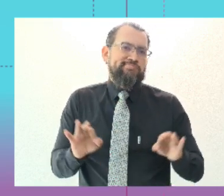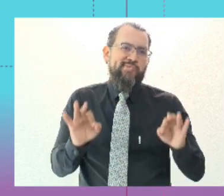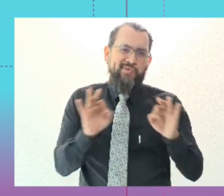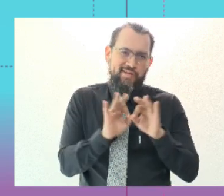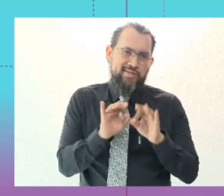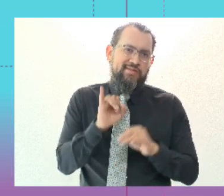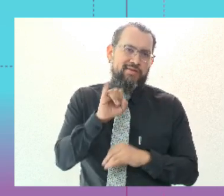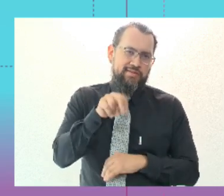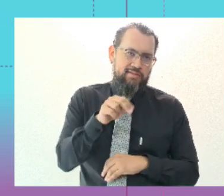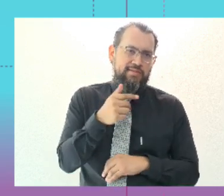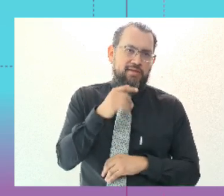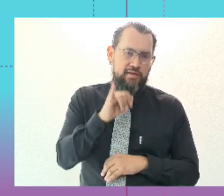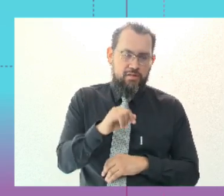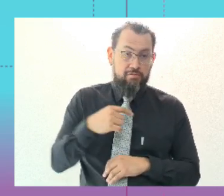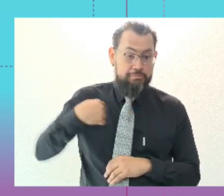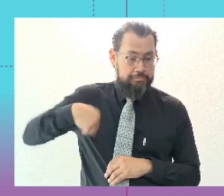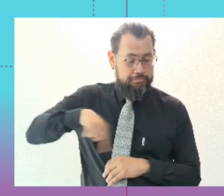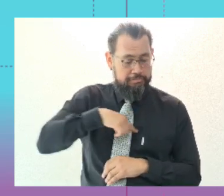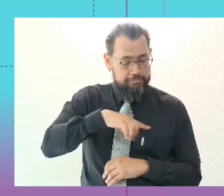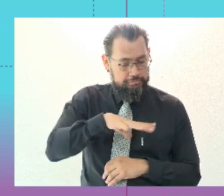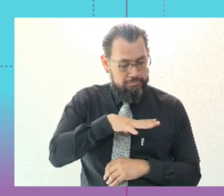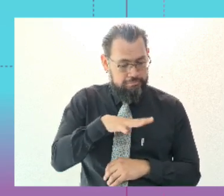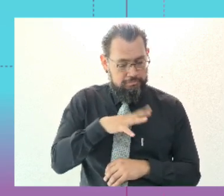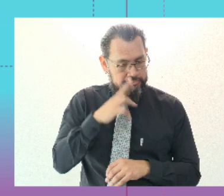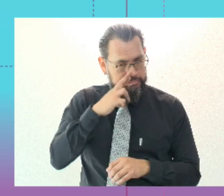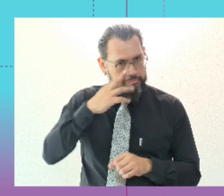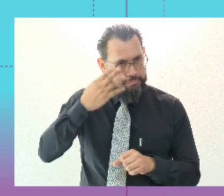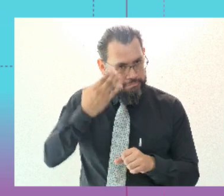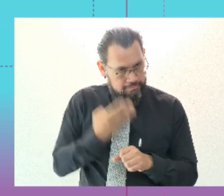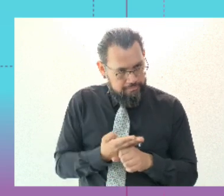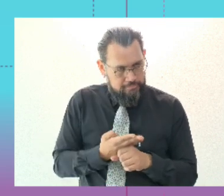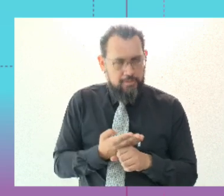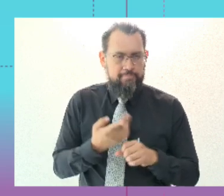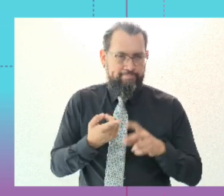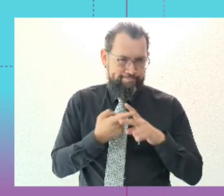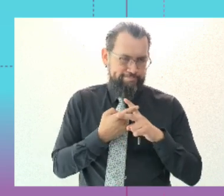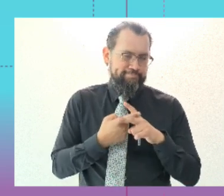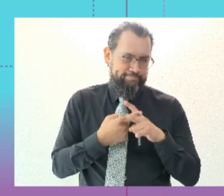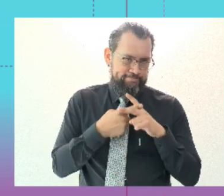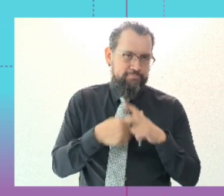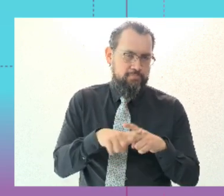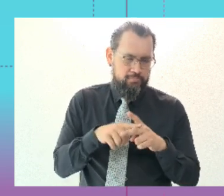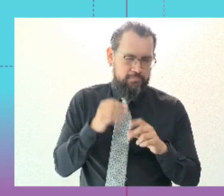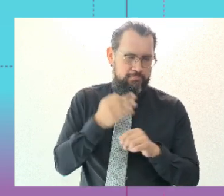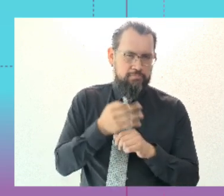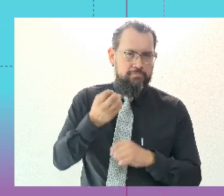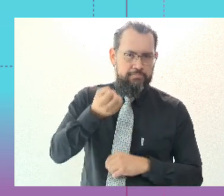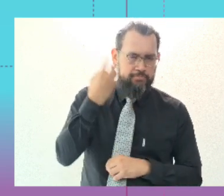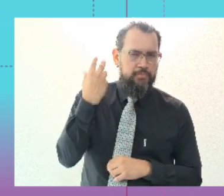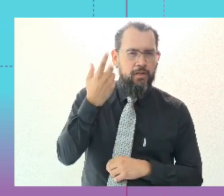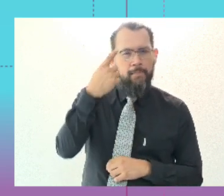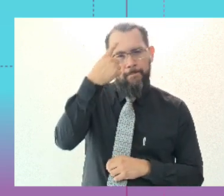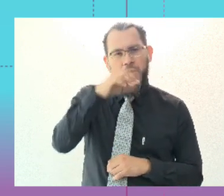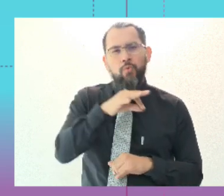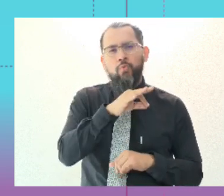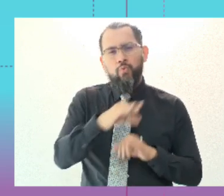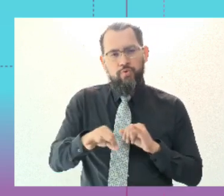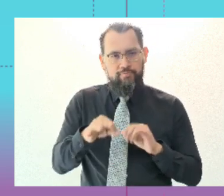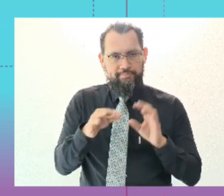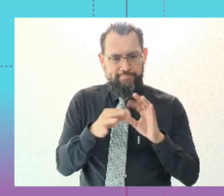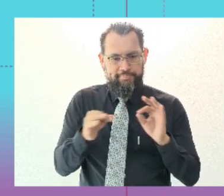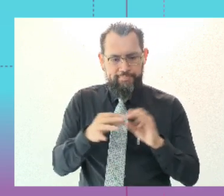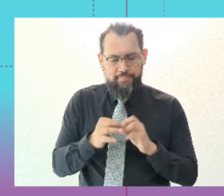el INEGI, ¿no? Tenemos esta responsabilidad y, bueno, pues vamos a dar inicio a esta charla el día de hoy para cerrar este importante